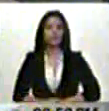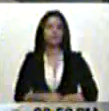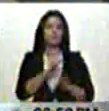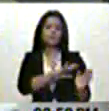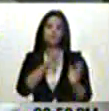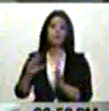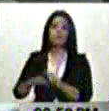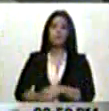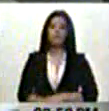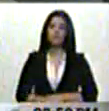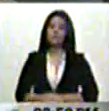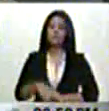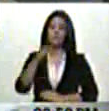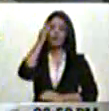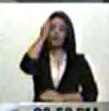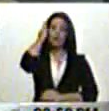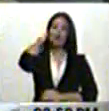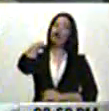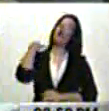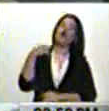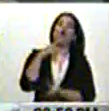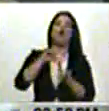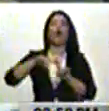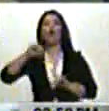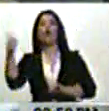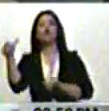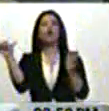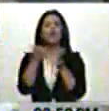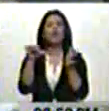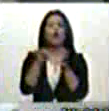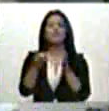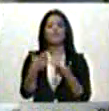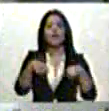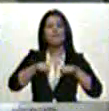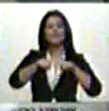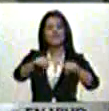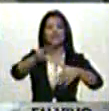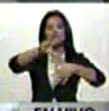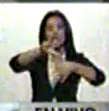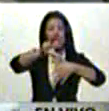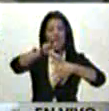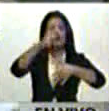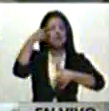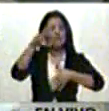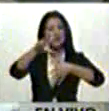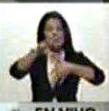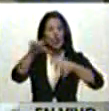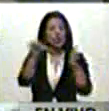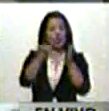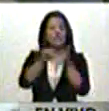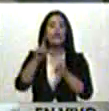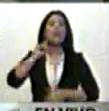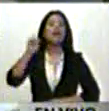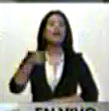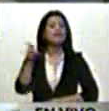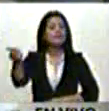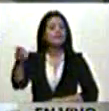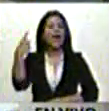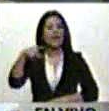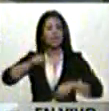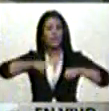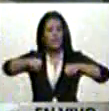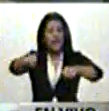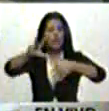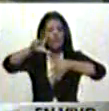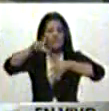Miranda, específicamente en el abasto Bicentenario de Guarenas, se evidenció acaparamiento de productos cárnicos